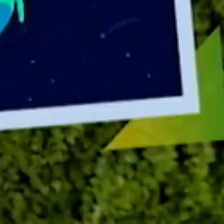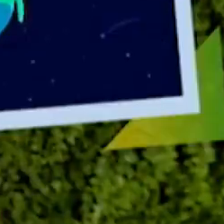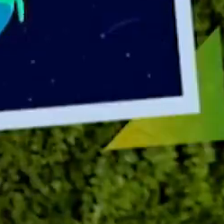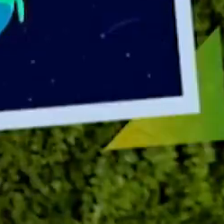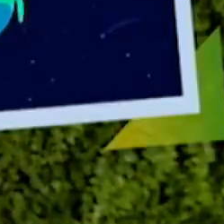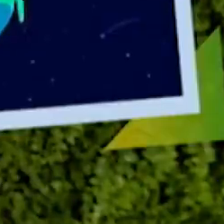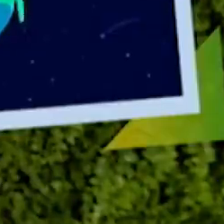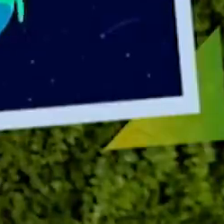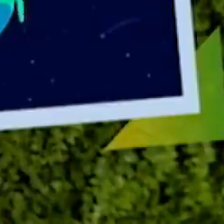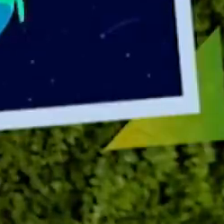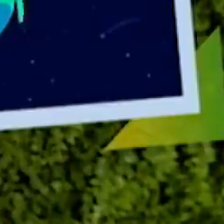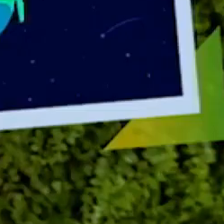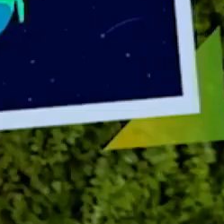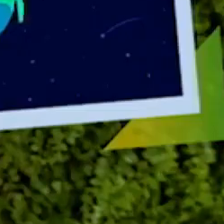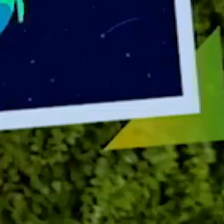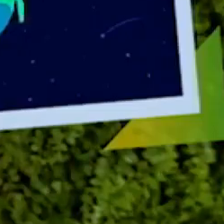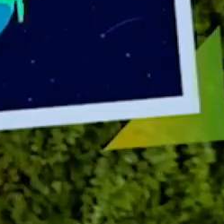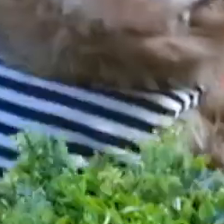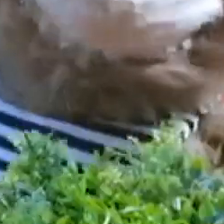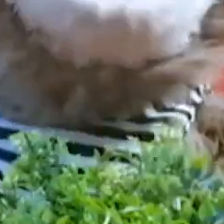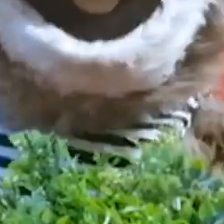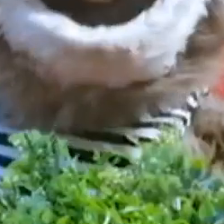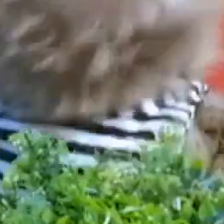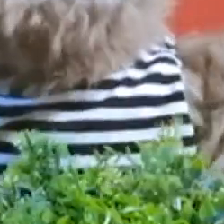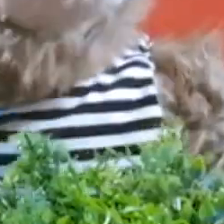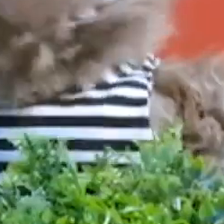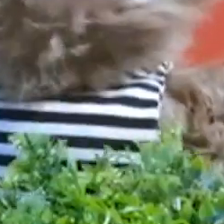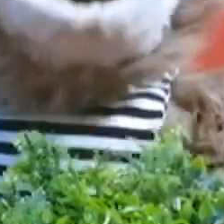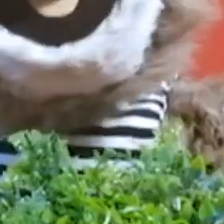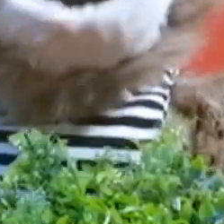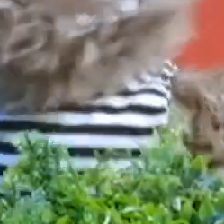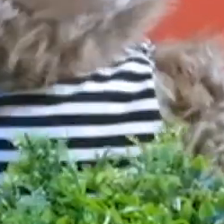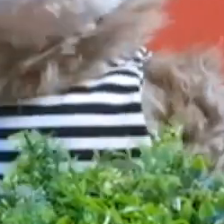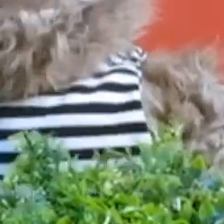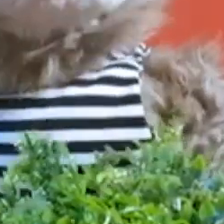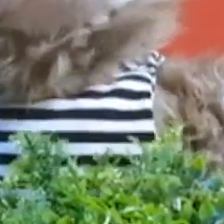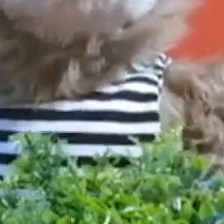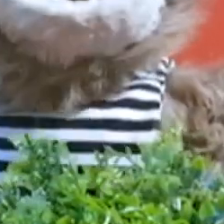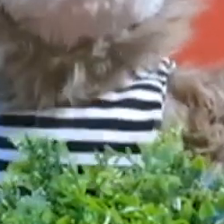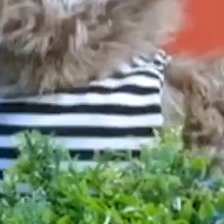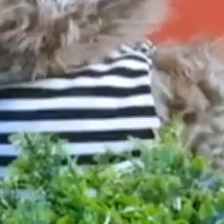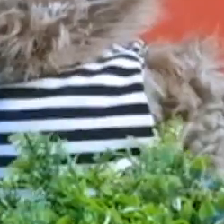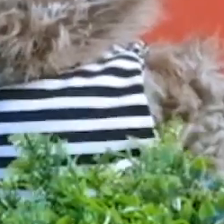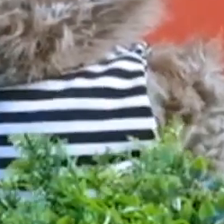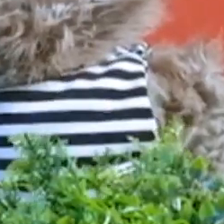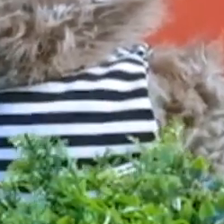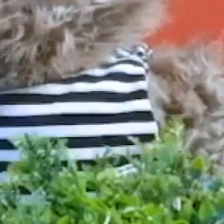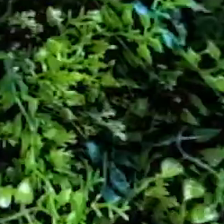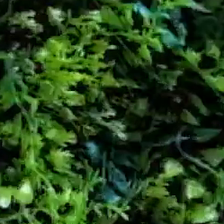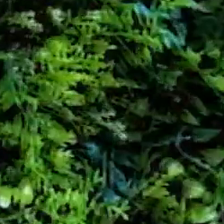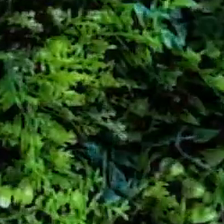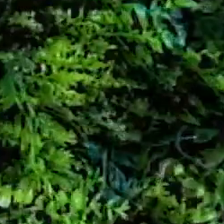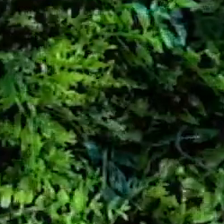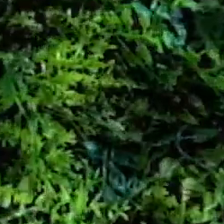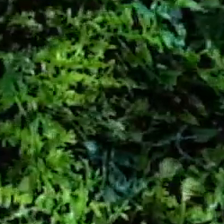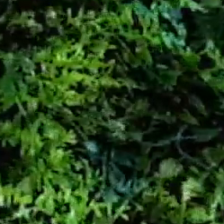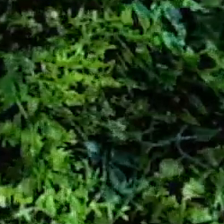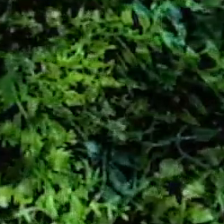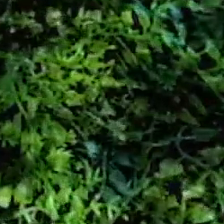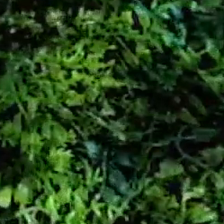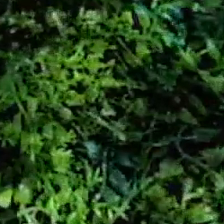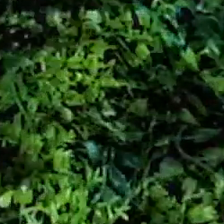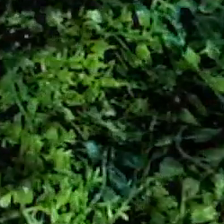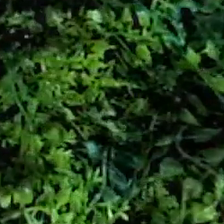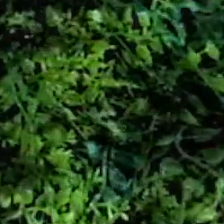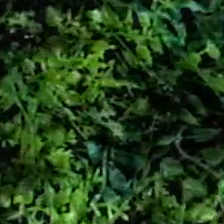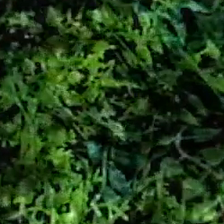planeta necesitan de nuestra ayuda. Somos las Pérez al rescate. Protejamos el